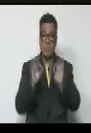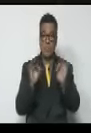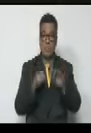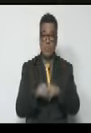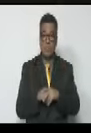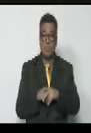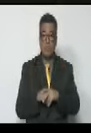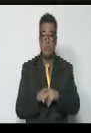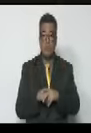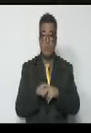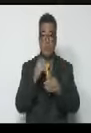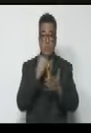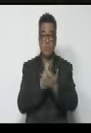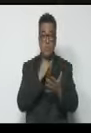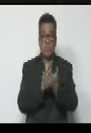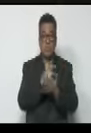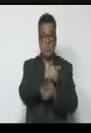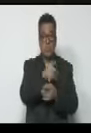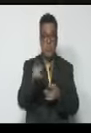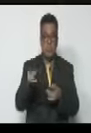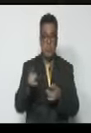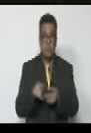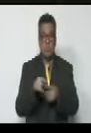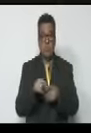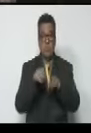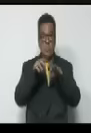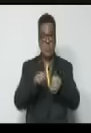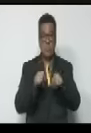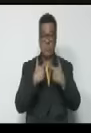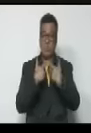ninguna prueba contra ellos y los